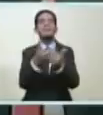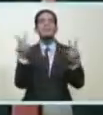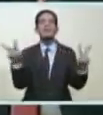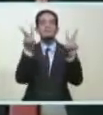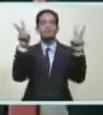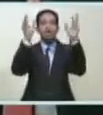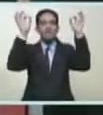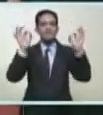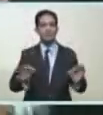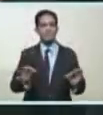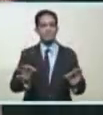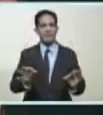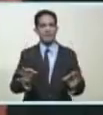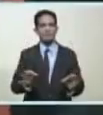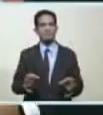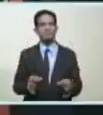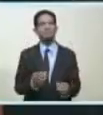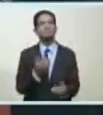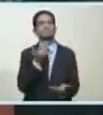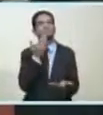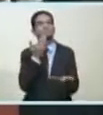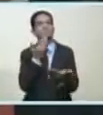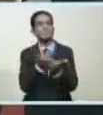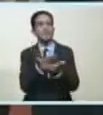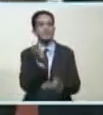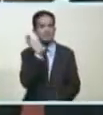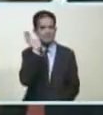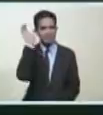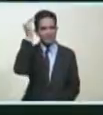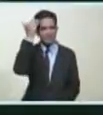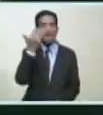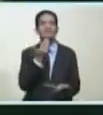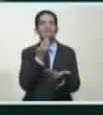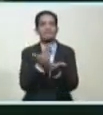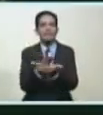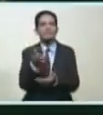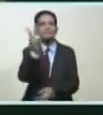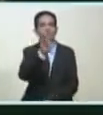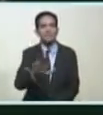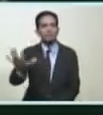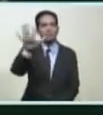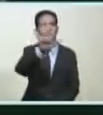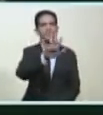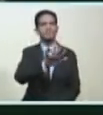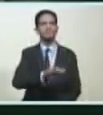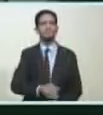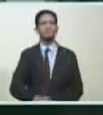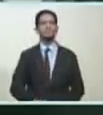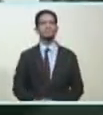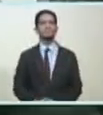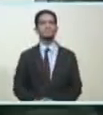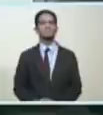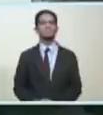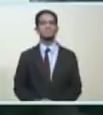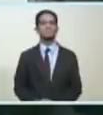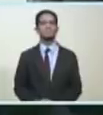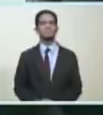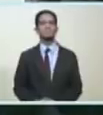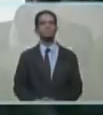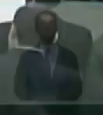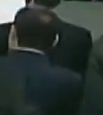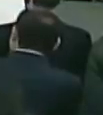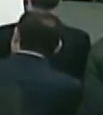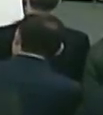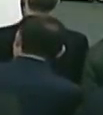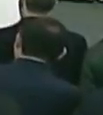siempre! Gracias, doctora Tibisay Lucena. Gracias, Venezuela. De esta manera, el presidente